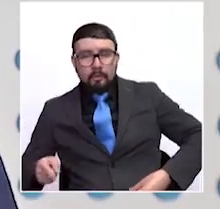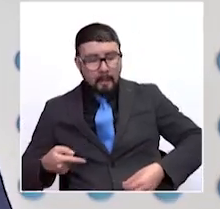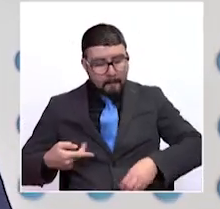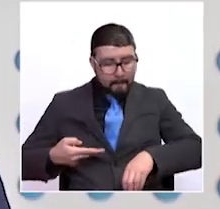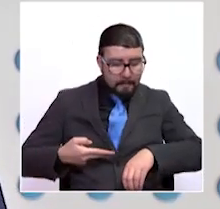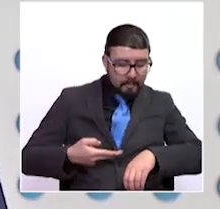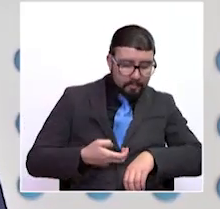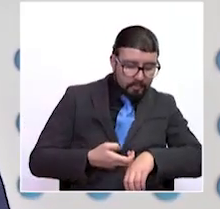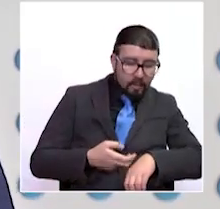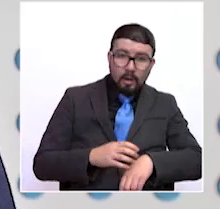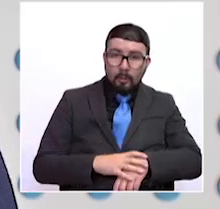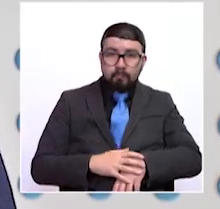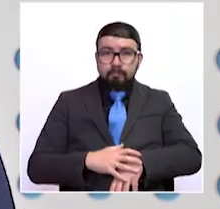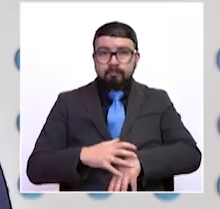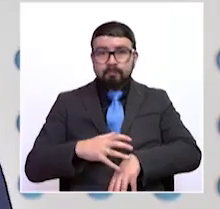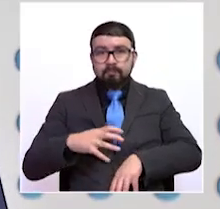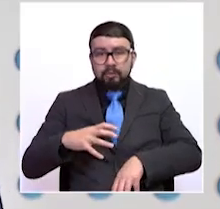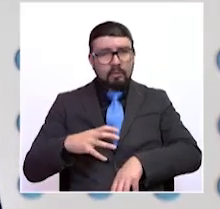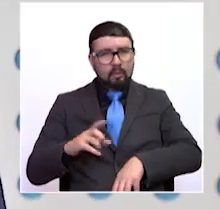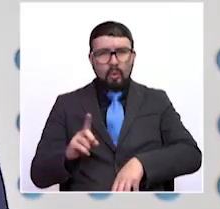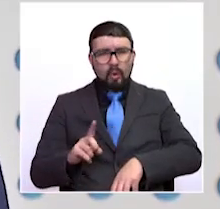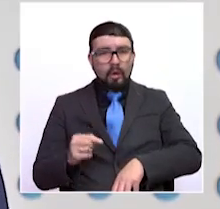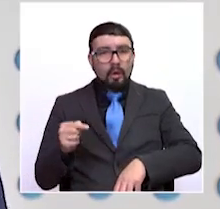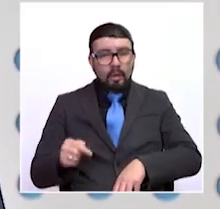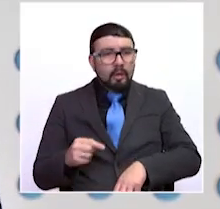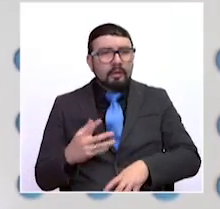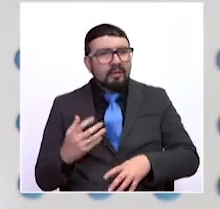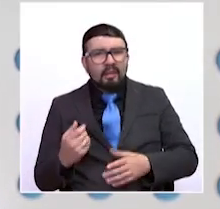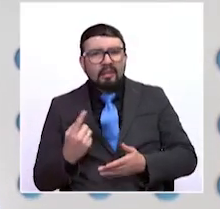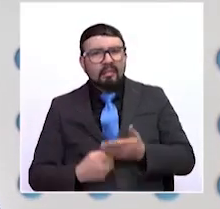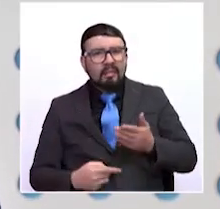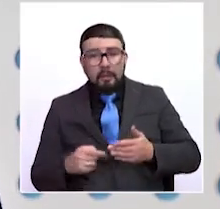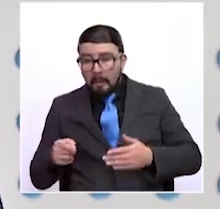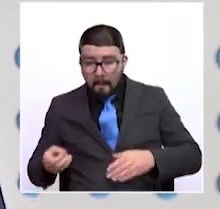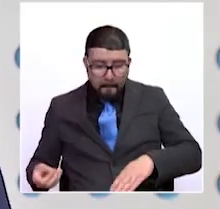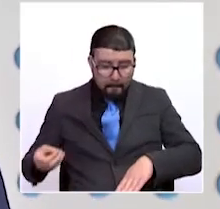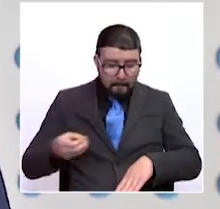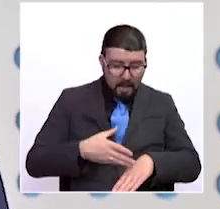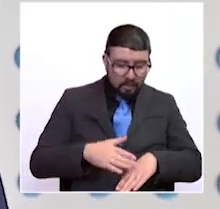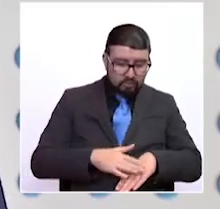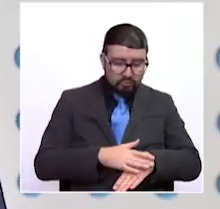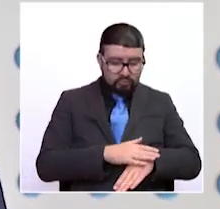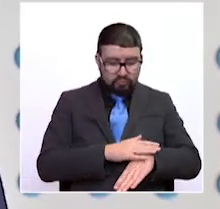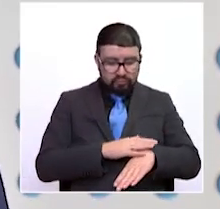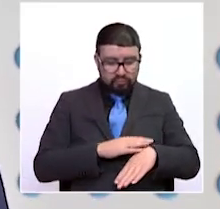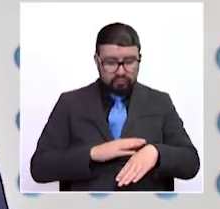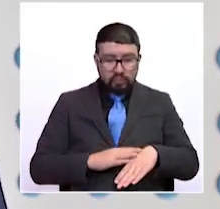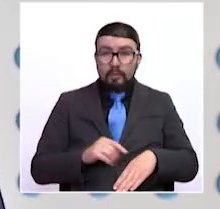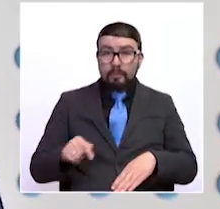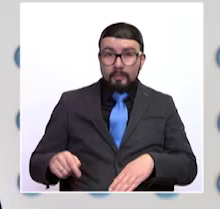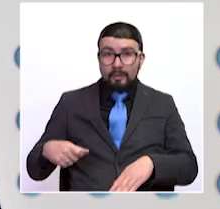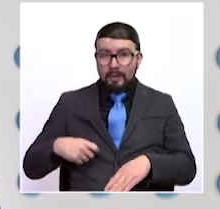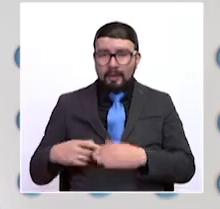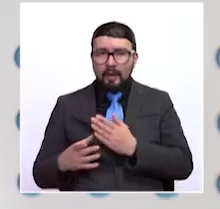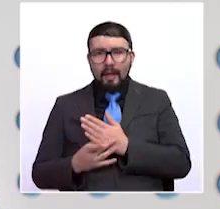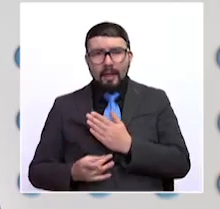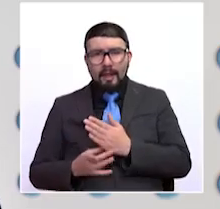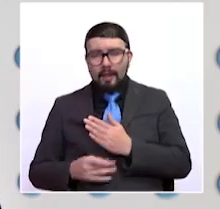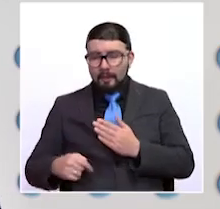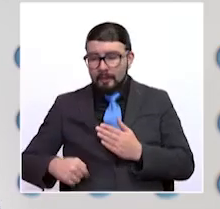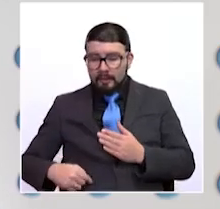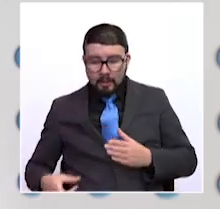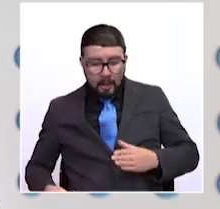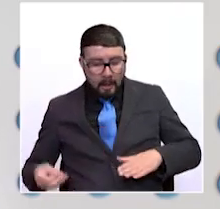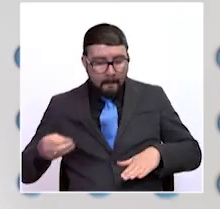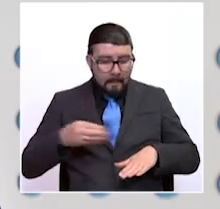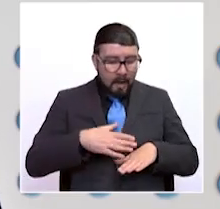buscando un volumen, buscando de que sea grande, no, sino buscándole las propiedades que tiene esta grasa de este paciente en ese sitio